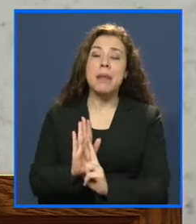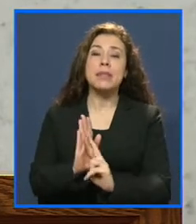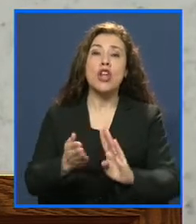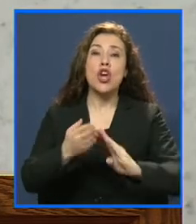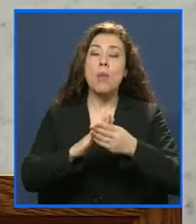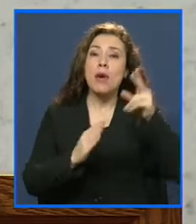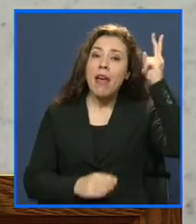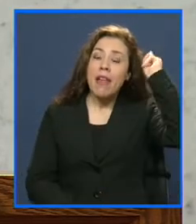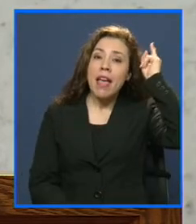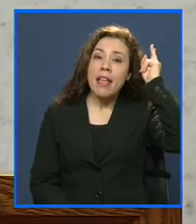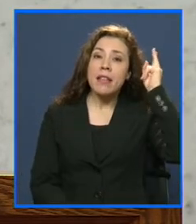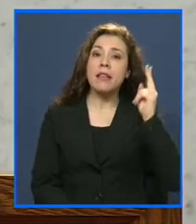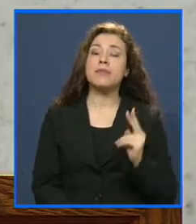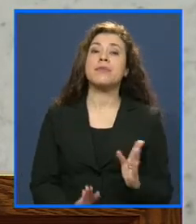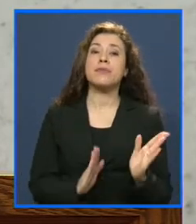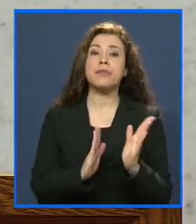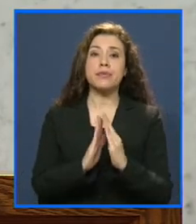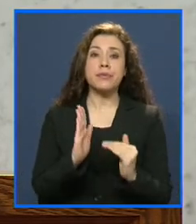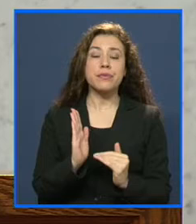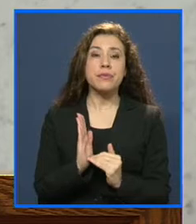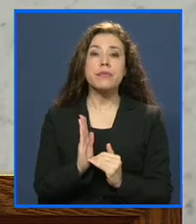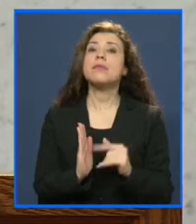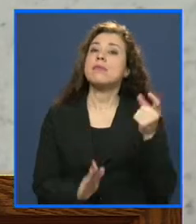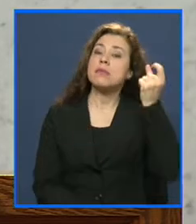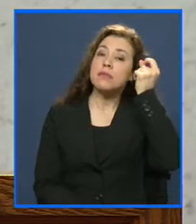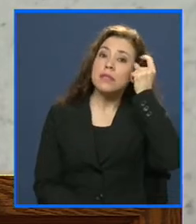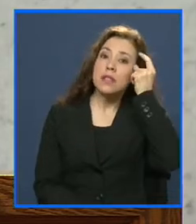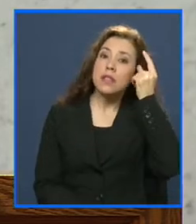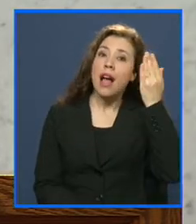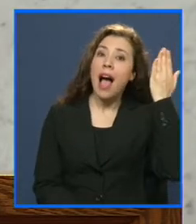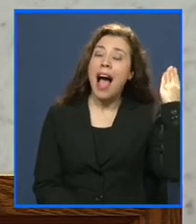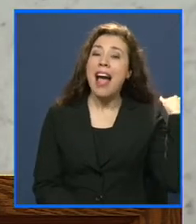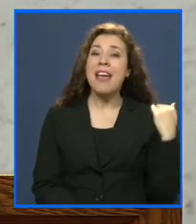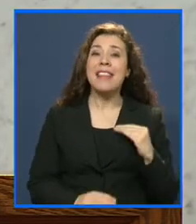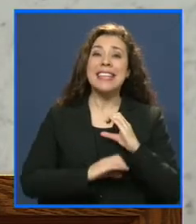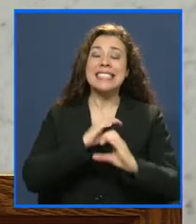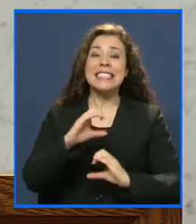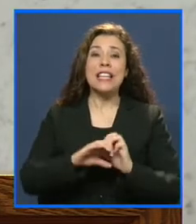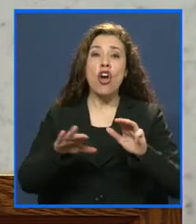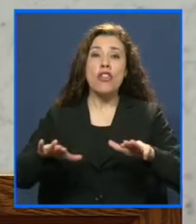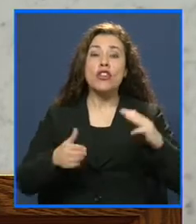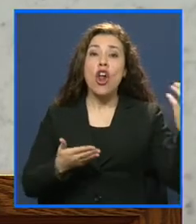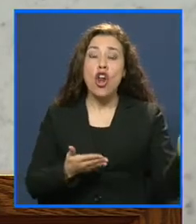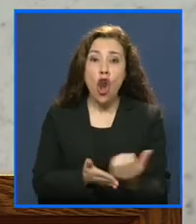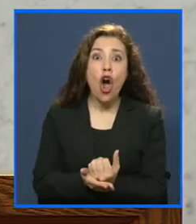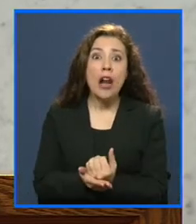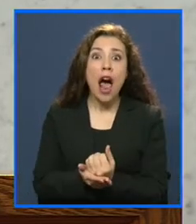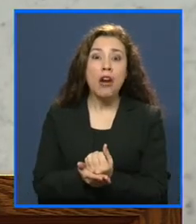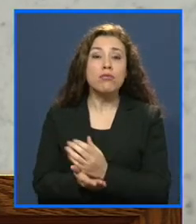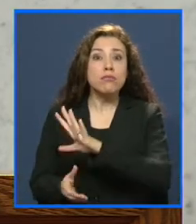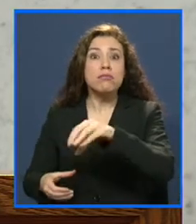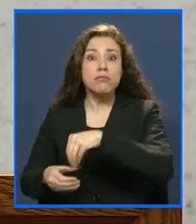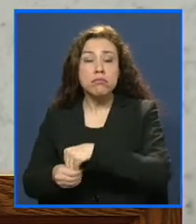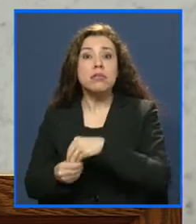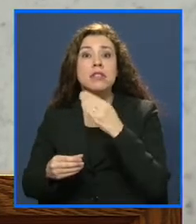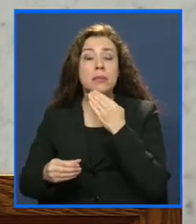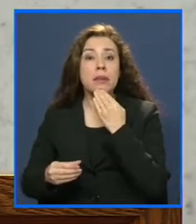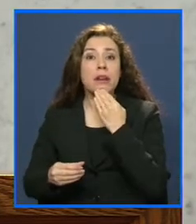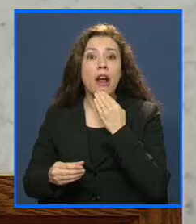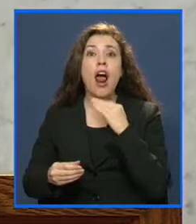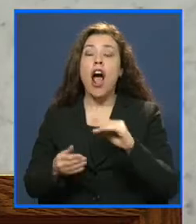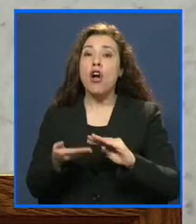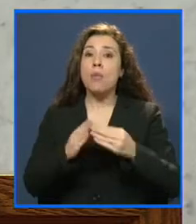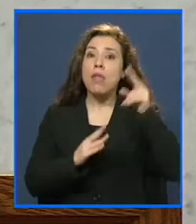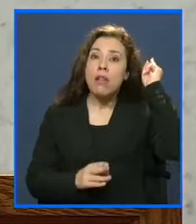en nueva zelanda lo entendieron en el siglo 19 y lograron incluir a la población originaria al